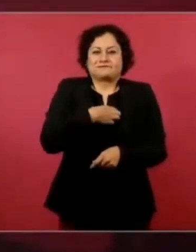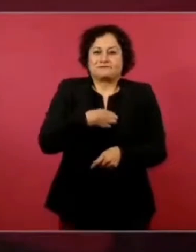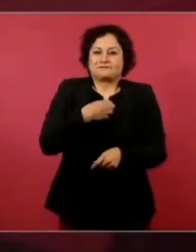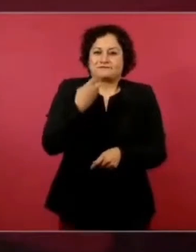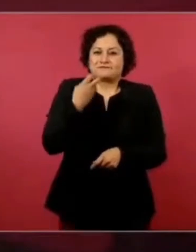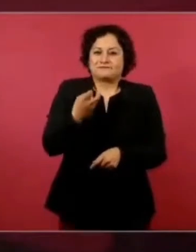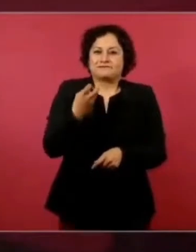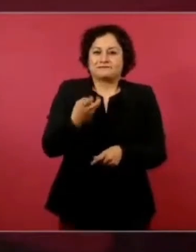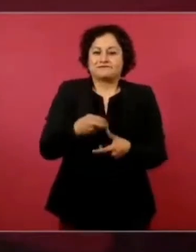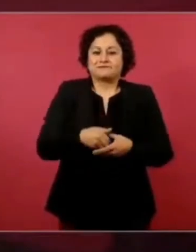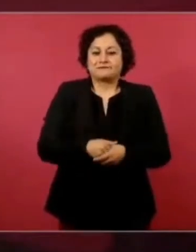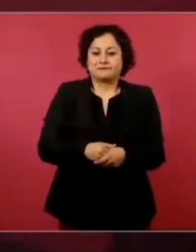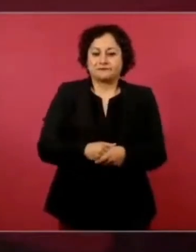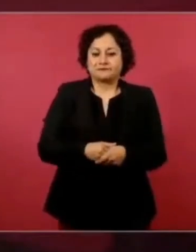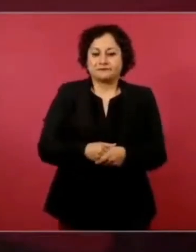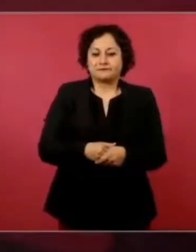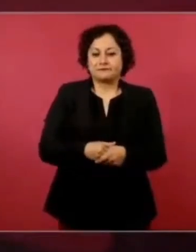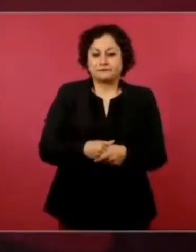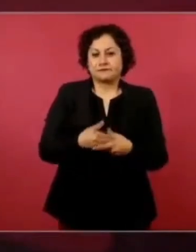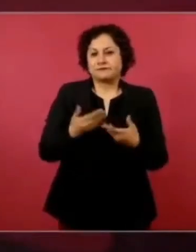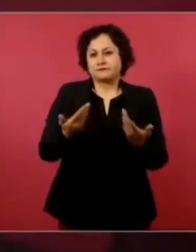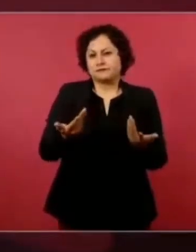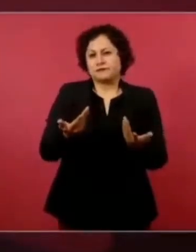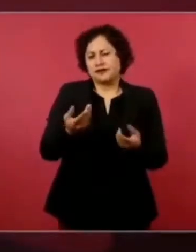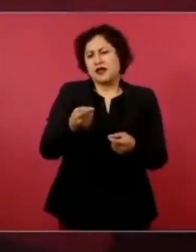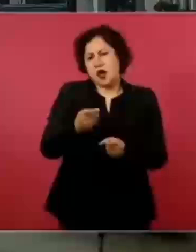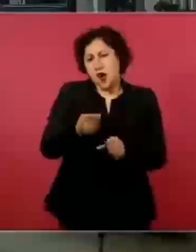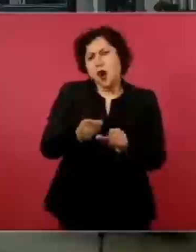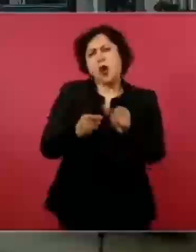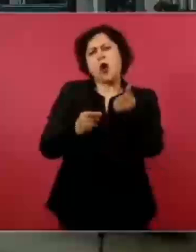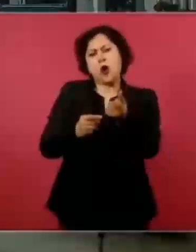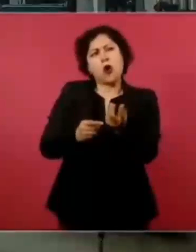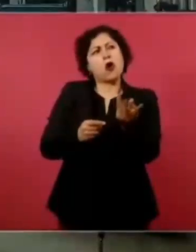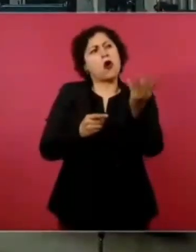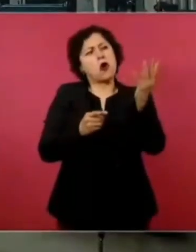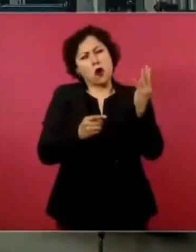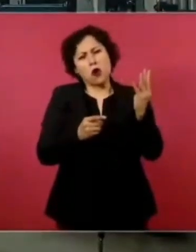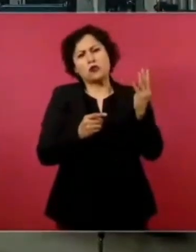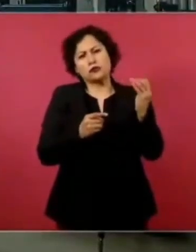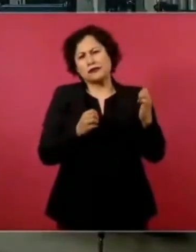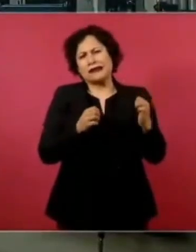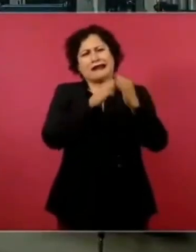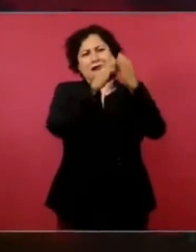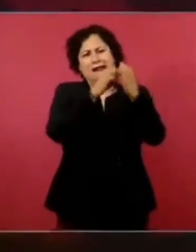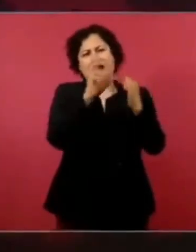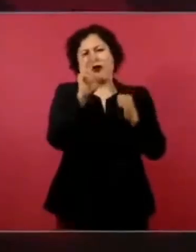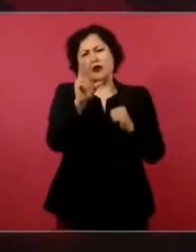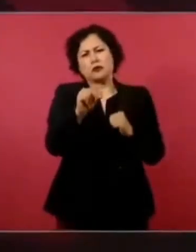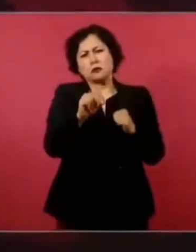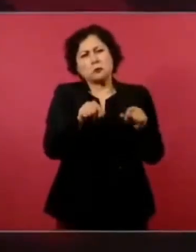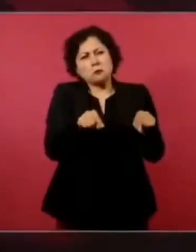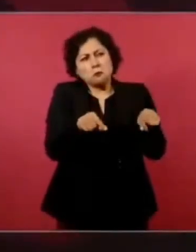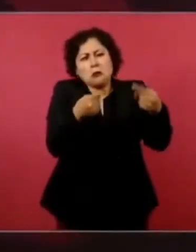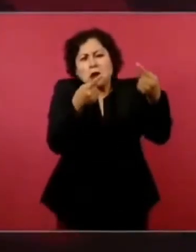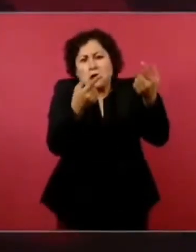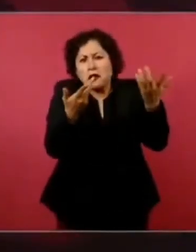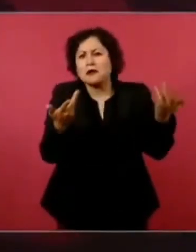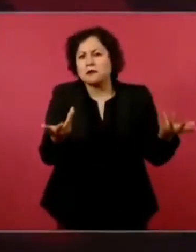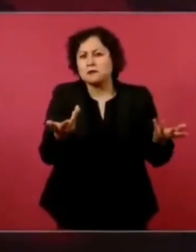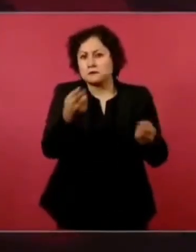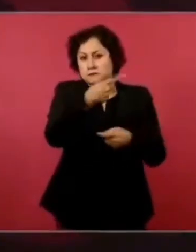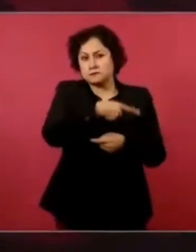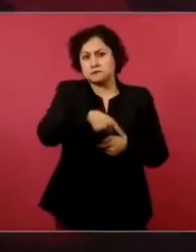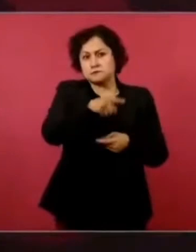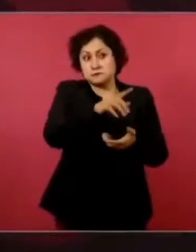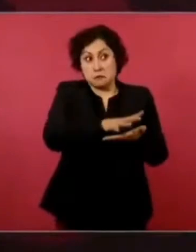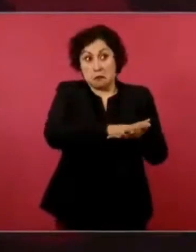Como también tengo, no enemigos, adversarios, pero no son muchos, esos son